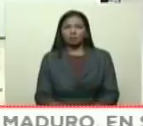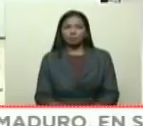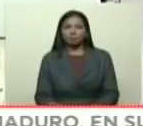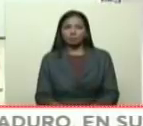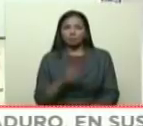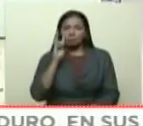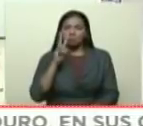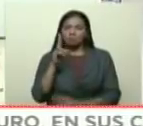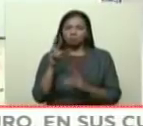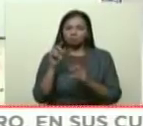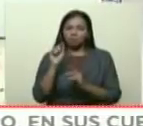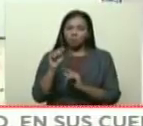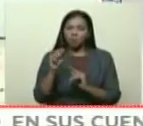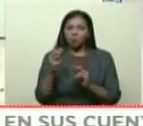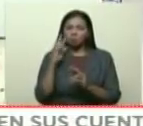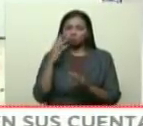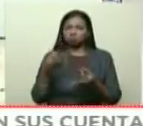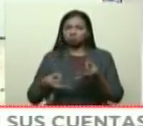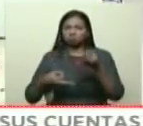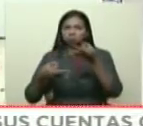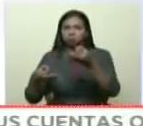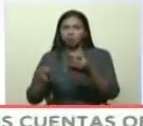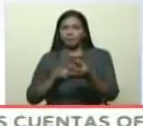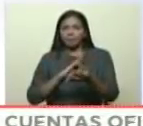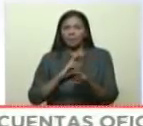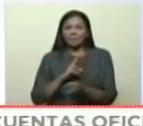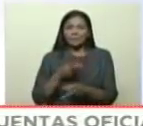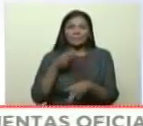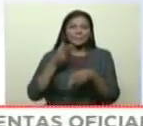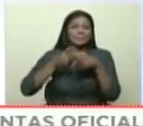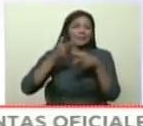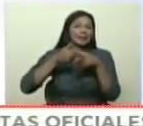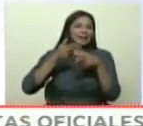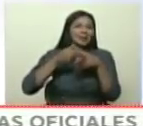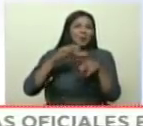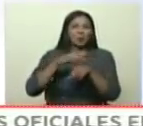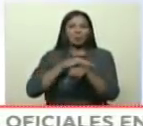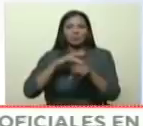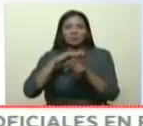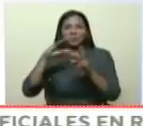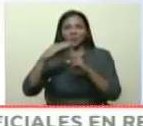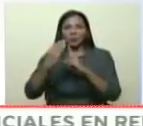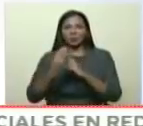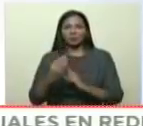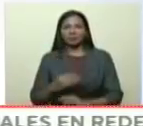Vamos a ver este punto de cuenta del peligroso ministro de Cultura, Ernesto Villegas.